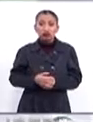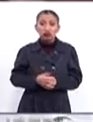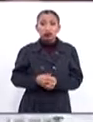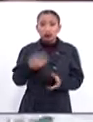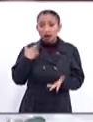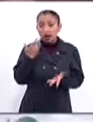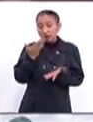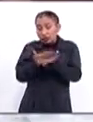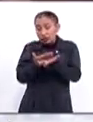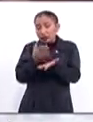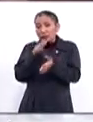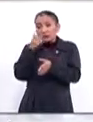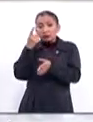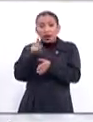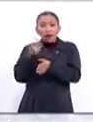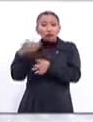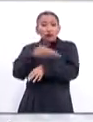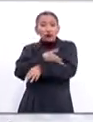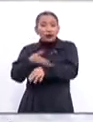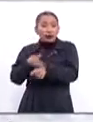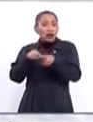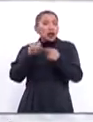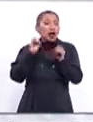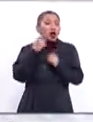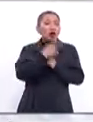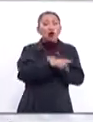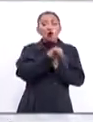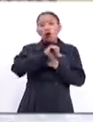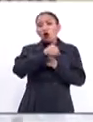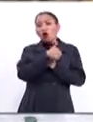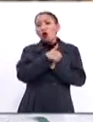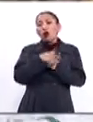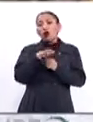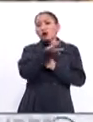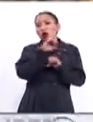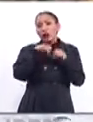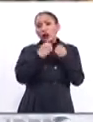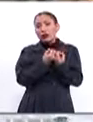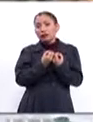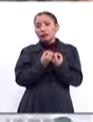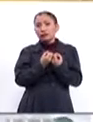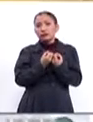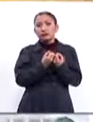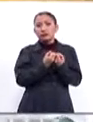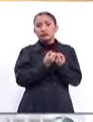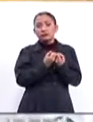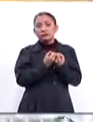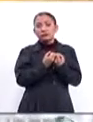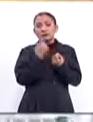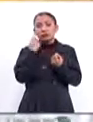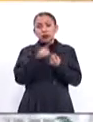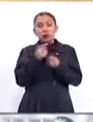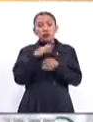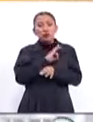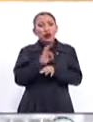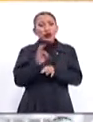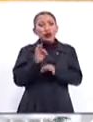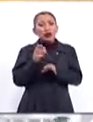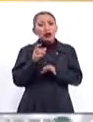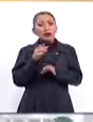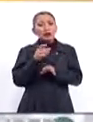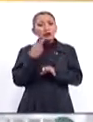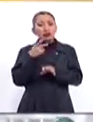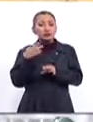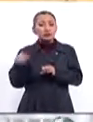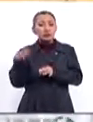se planteará en cuanto, no sé, su familia, en cuanto al resto de su organización o lo que sea que se pueda, como sea que se